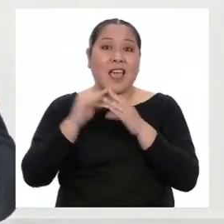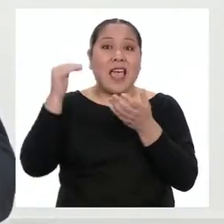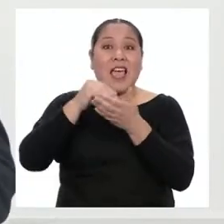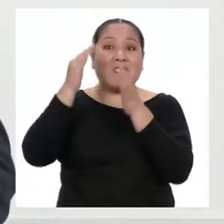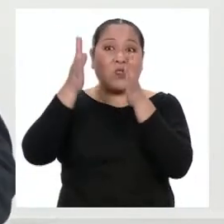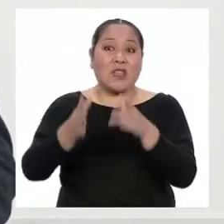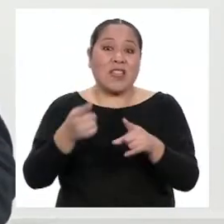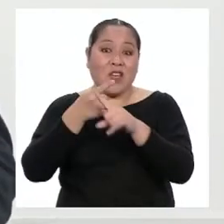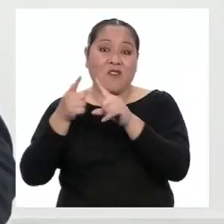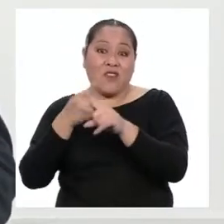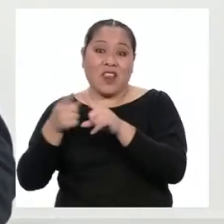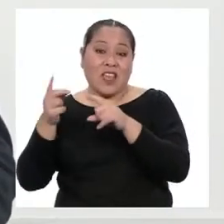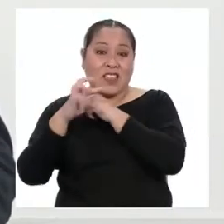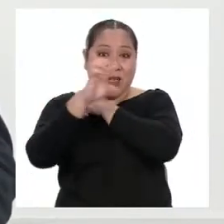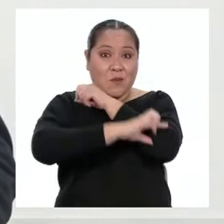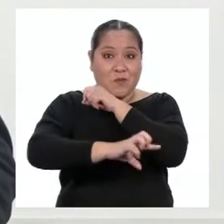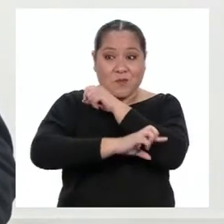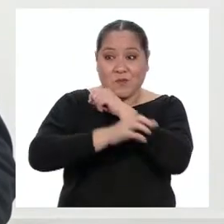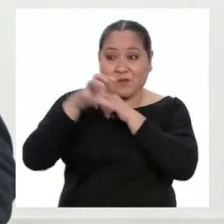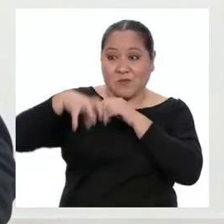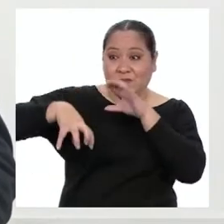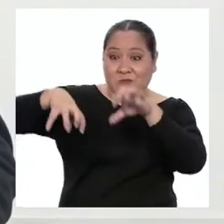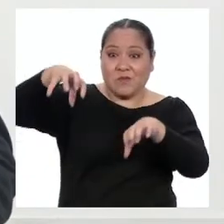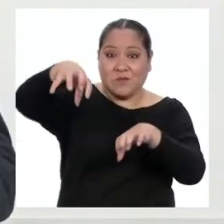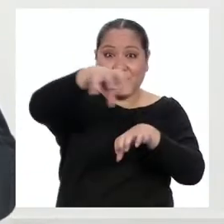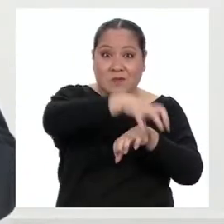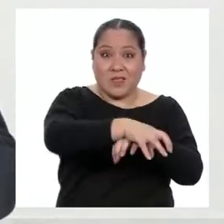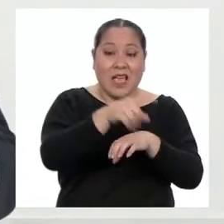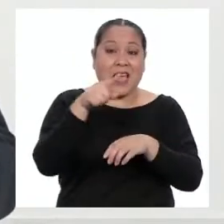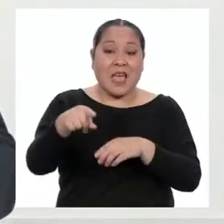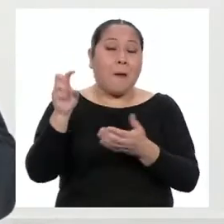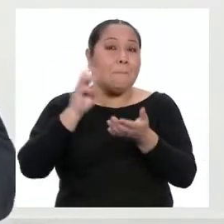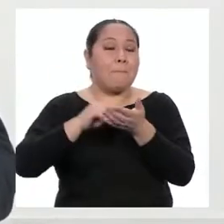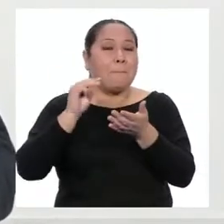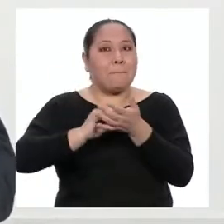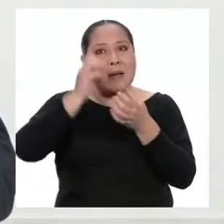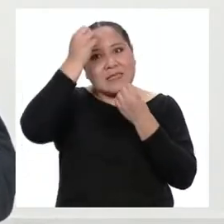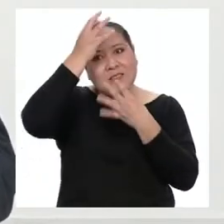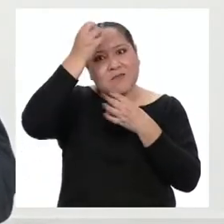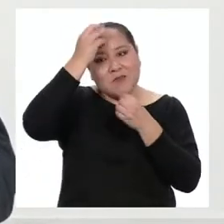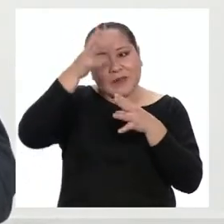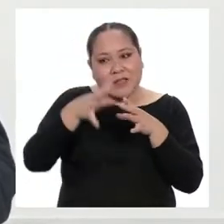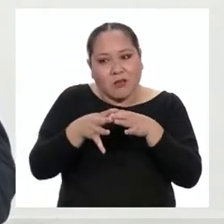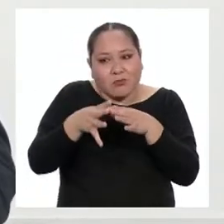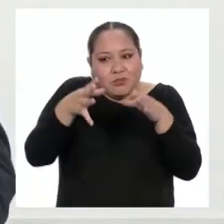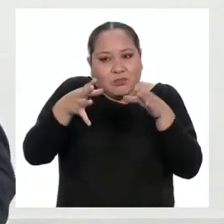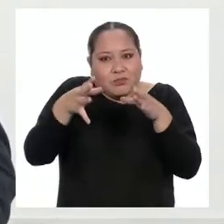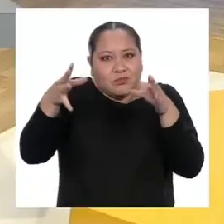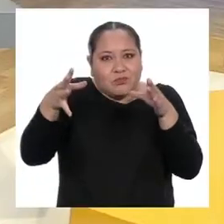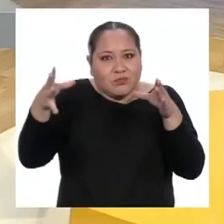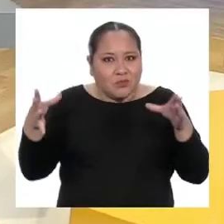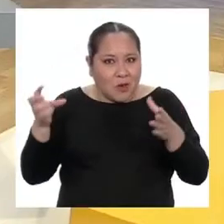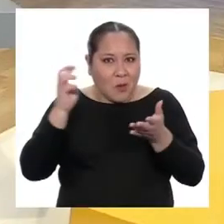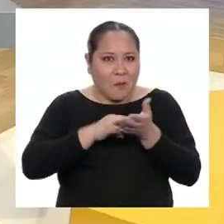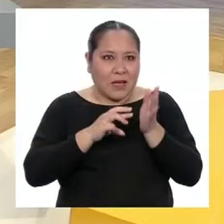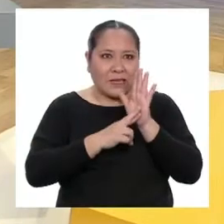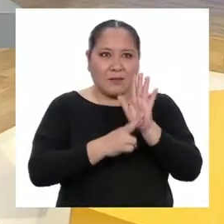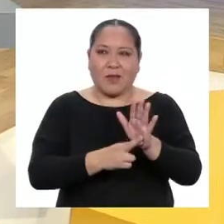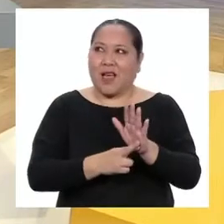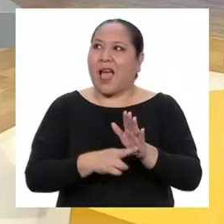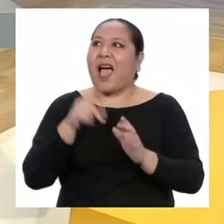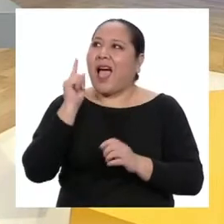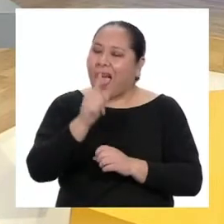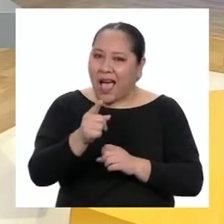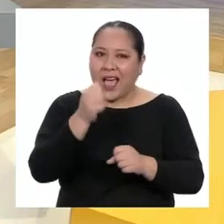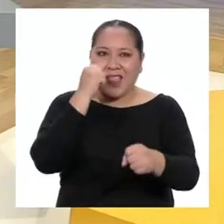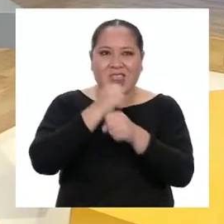del país? Y así tenemos más datos reales para tener una muestra muchísimo más representativa. Trabajar